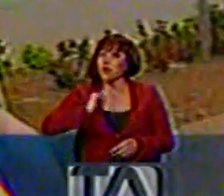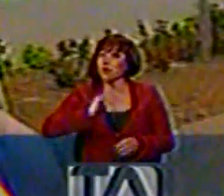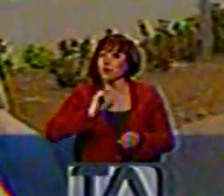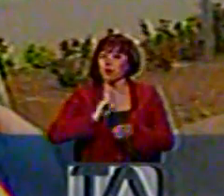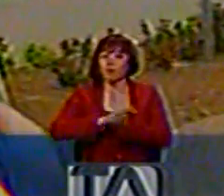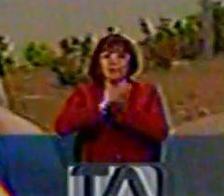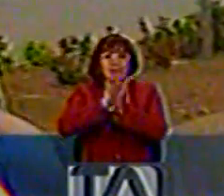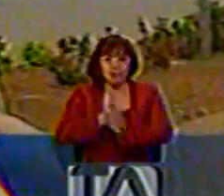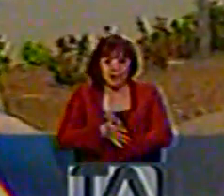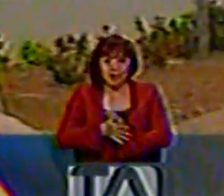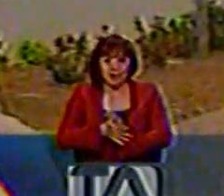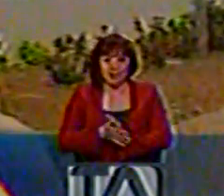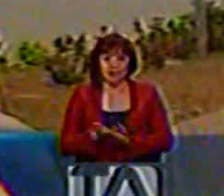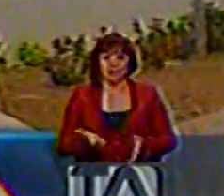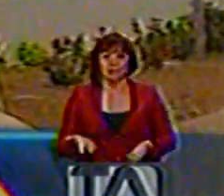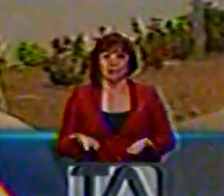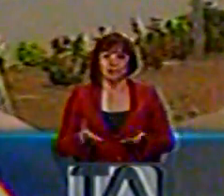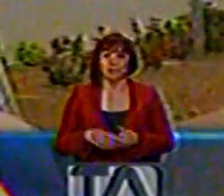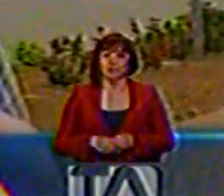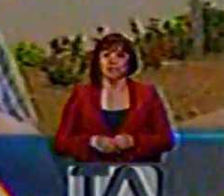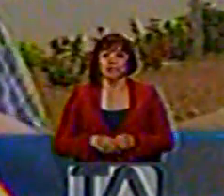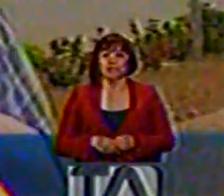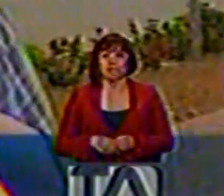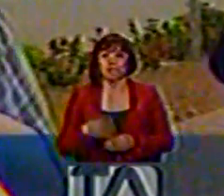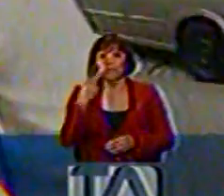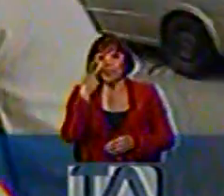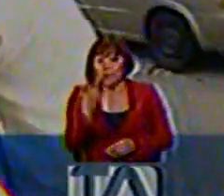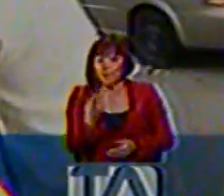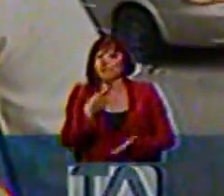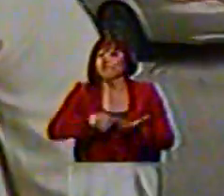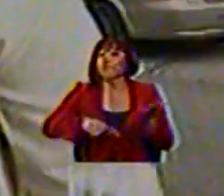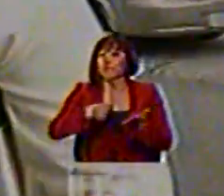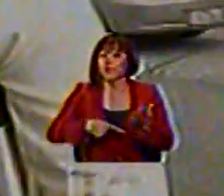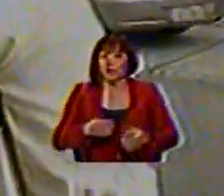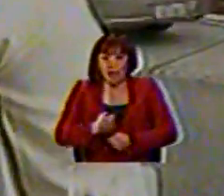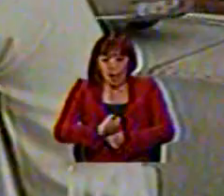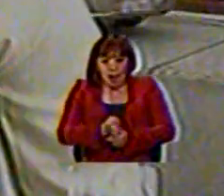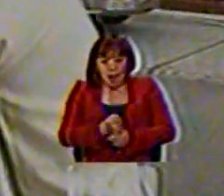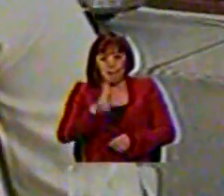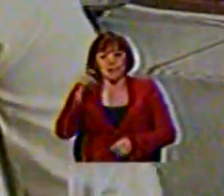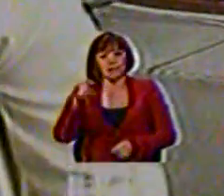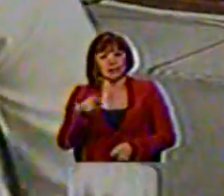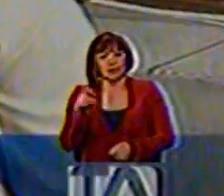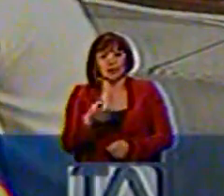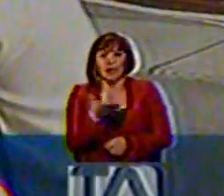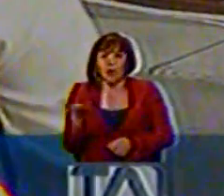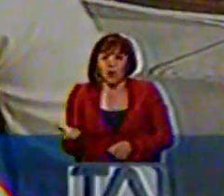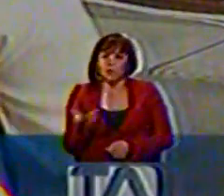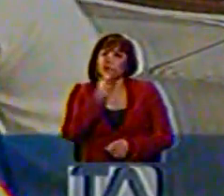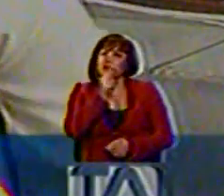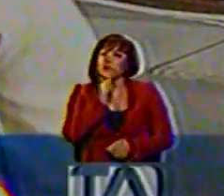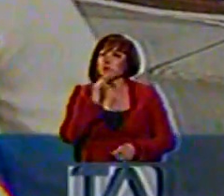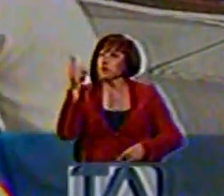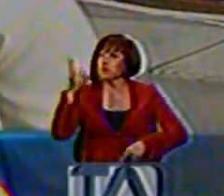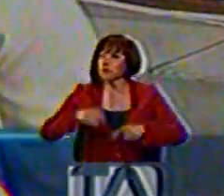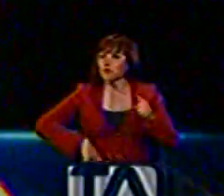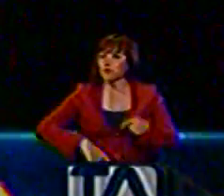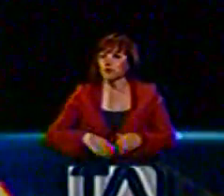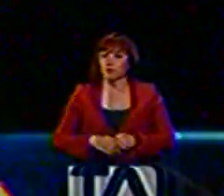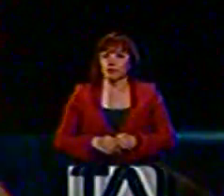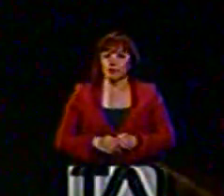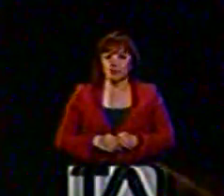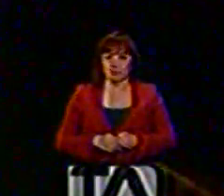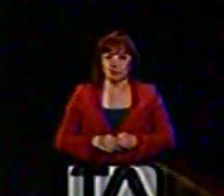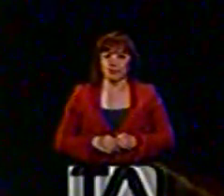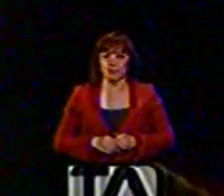solo dependiera de su sueldo para ver cómo le va. El hambre, las necesidades no aguantan, no soportan procesos. Y